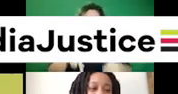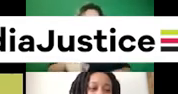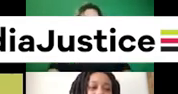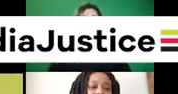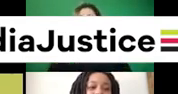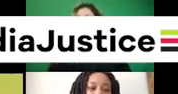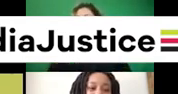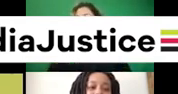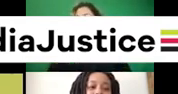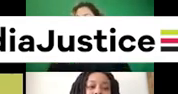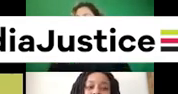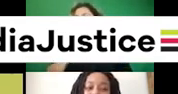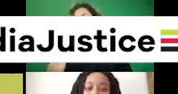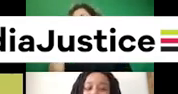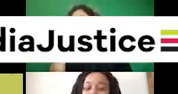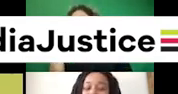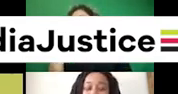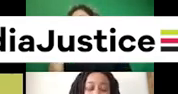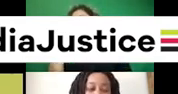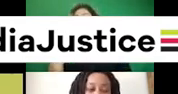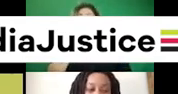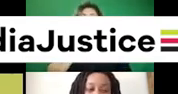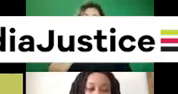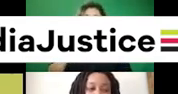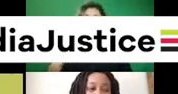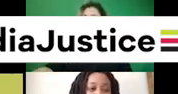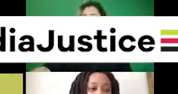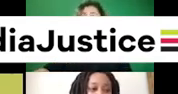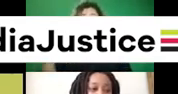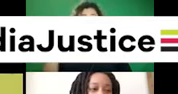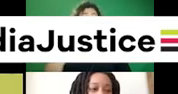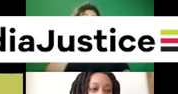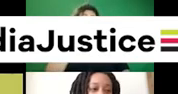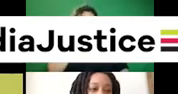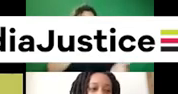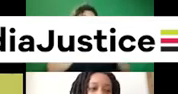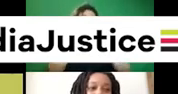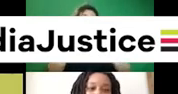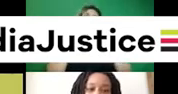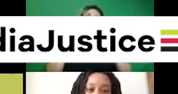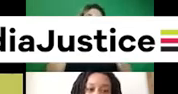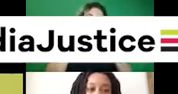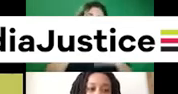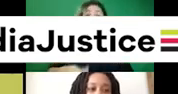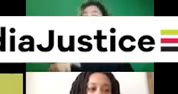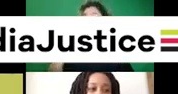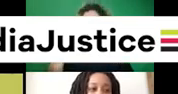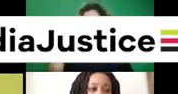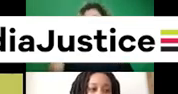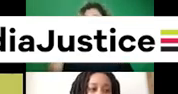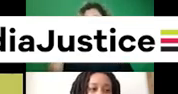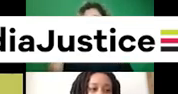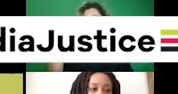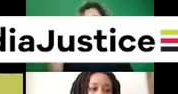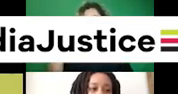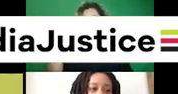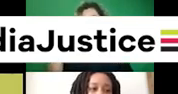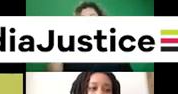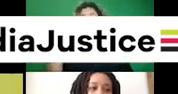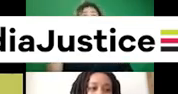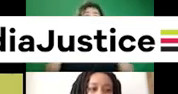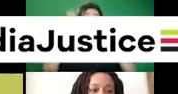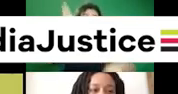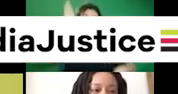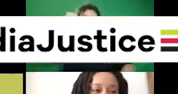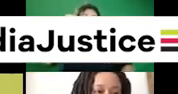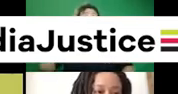y en verdad no aprecio su honestidad de veras si hay